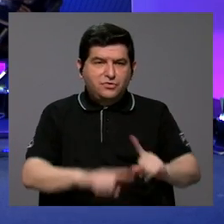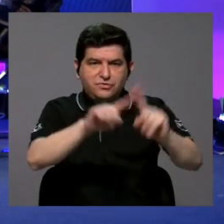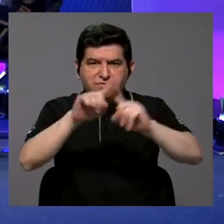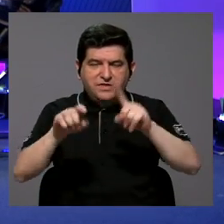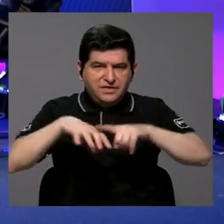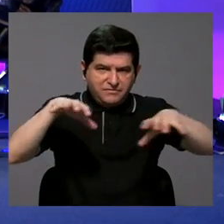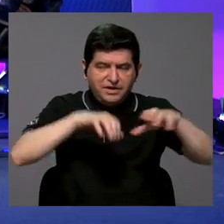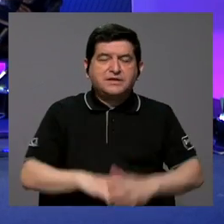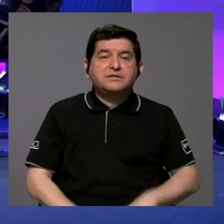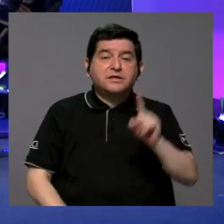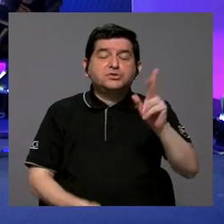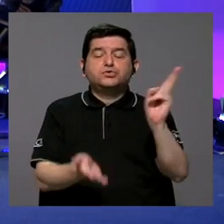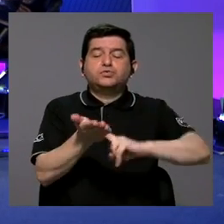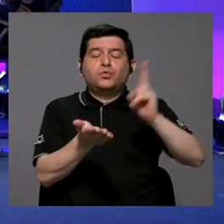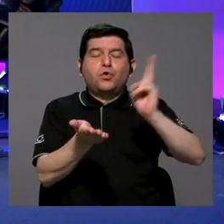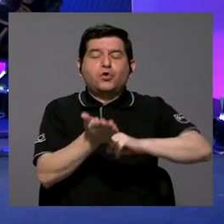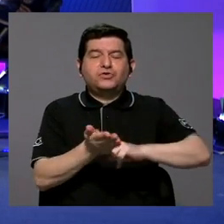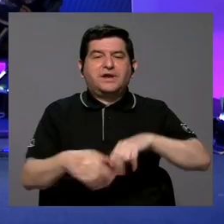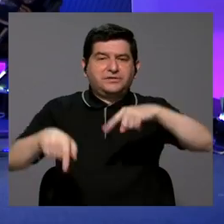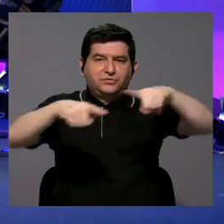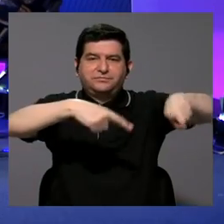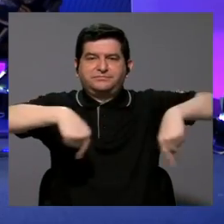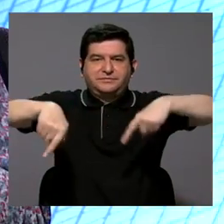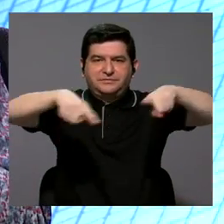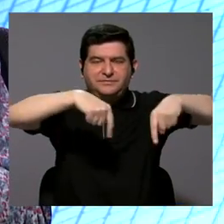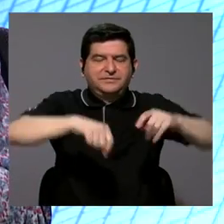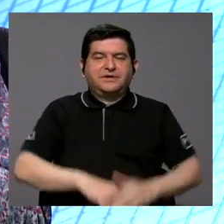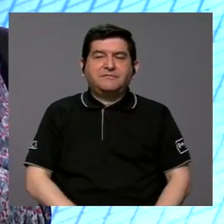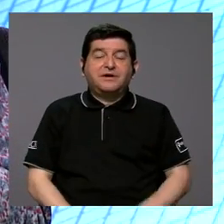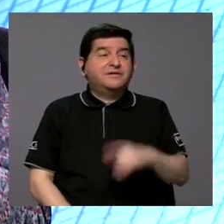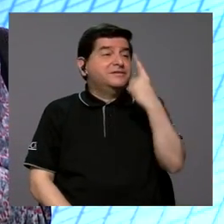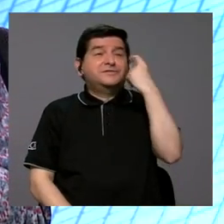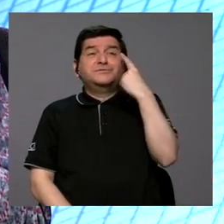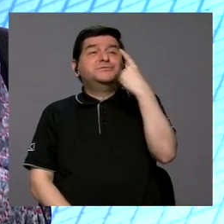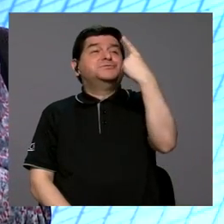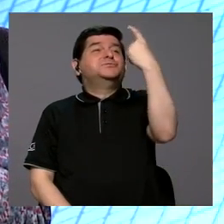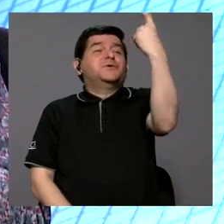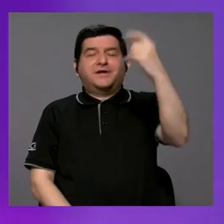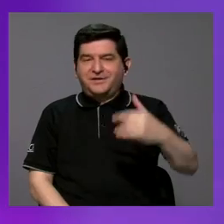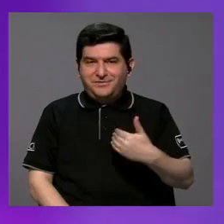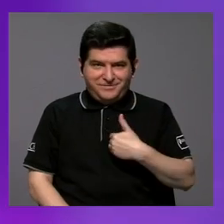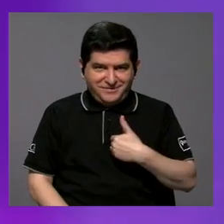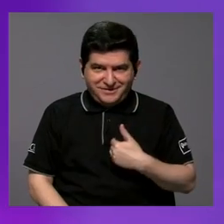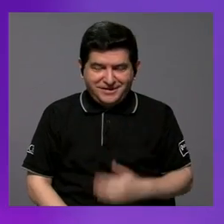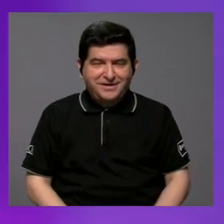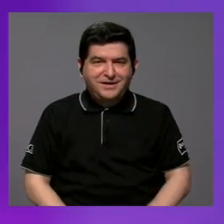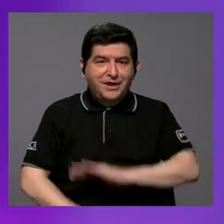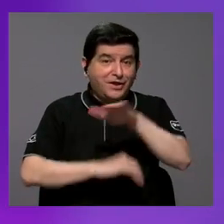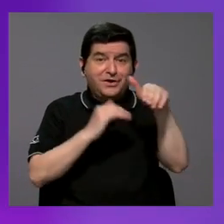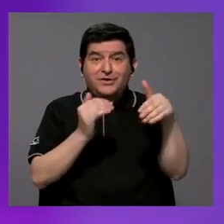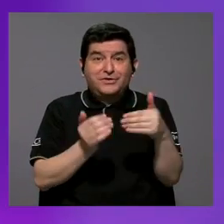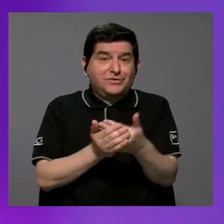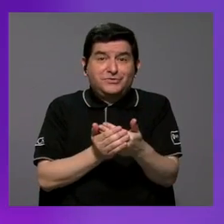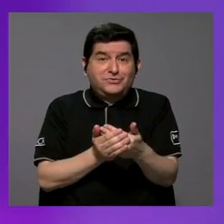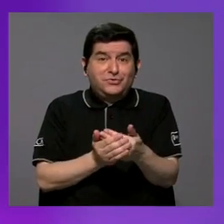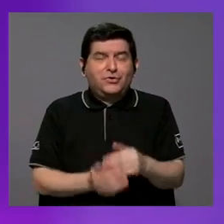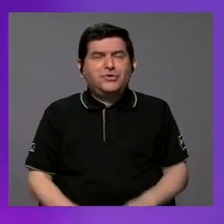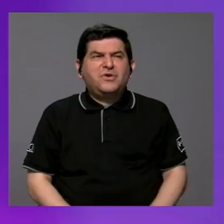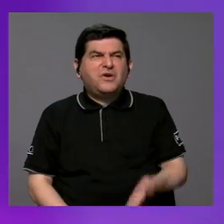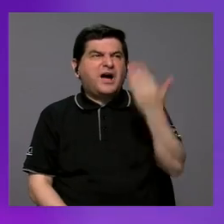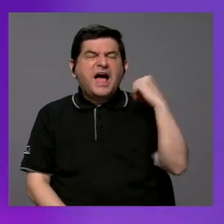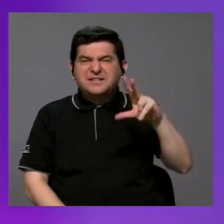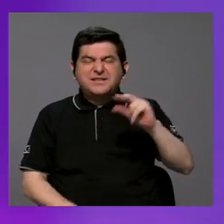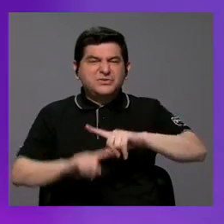un contrato de grabación. Un contrato de grabación. Que es el sueño de, pues, cualquier tal vez hoy en día no tanto, pero sigue